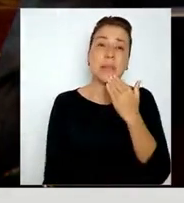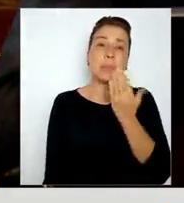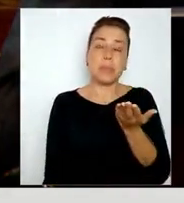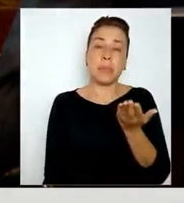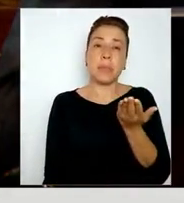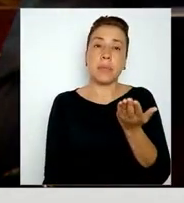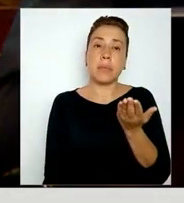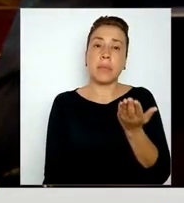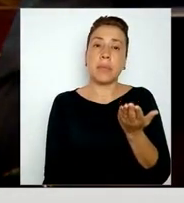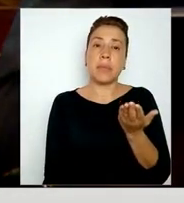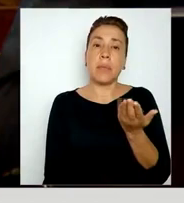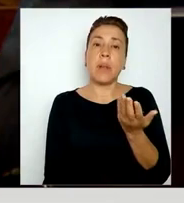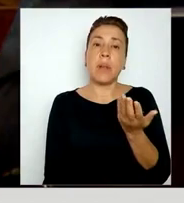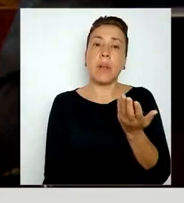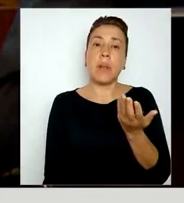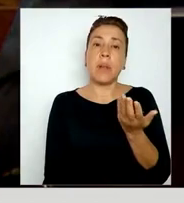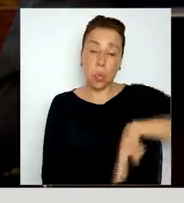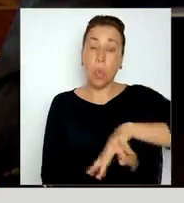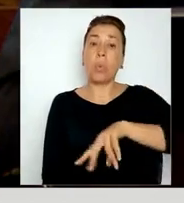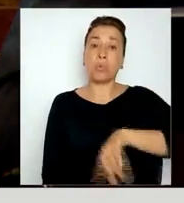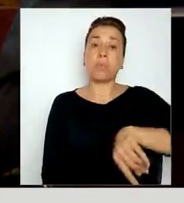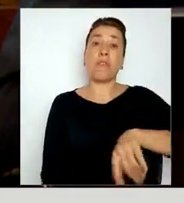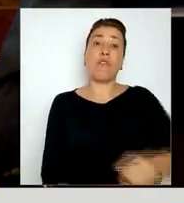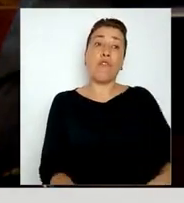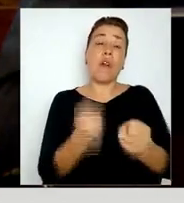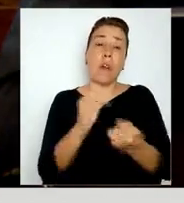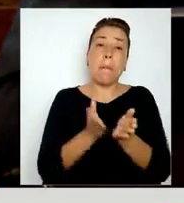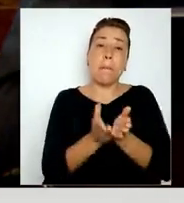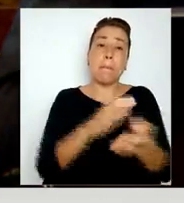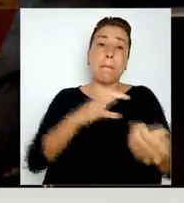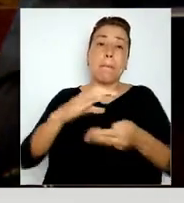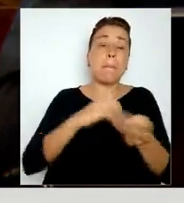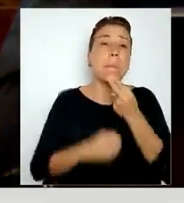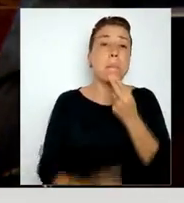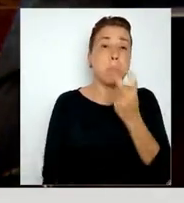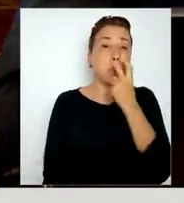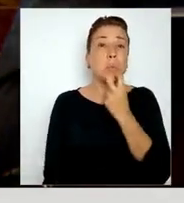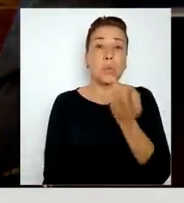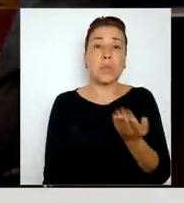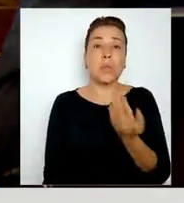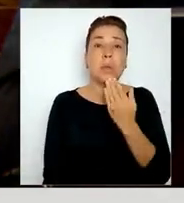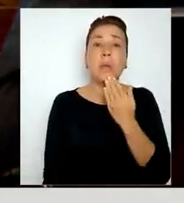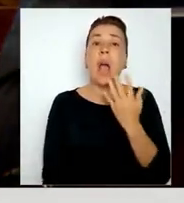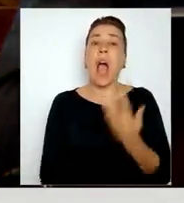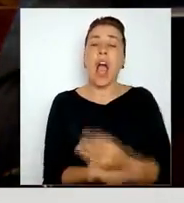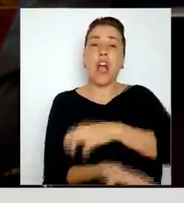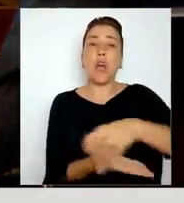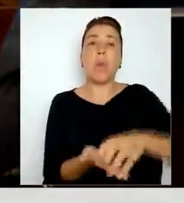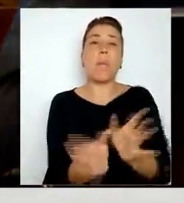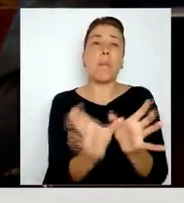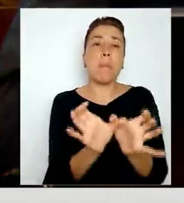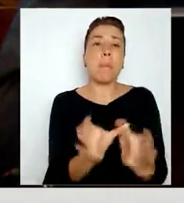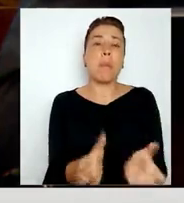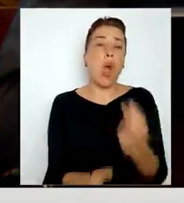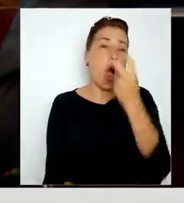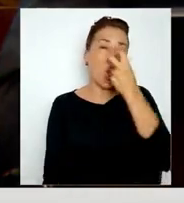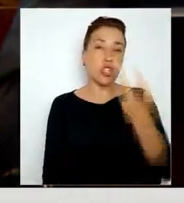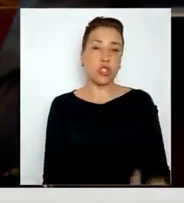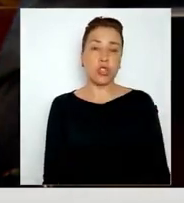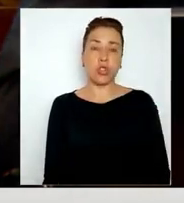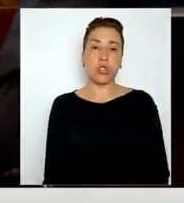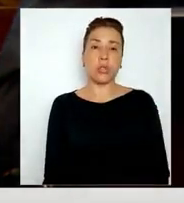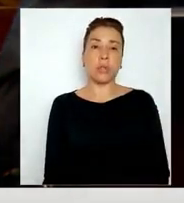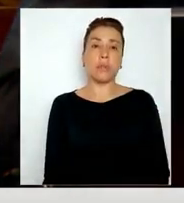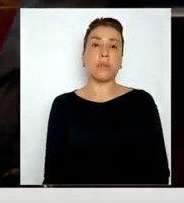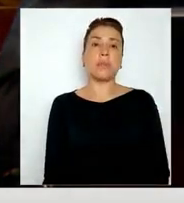del país muy fuerte en Puerto montt desde donde operan y afectan comunes como Puerto varas y osorno la expulsión es la medida impuesta por